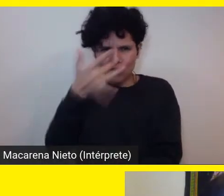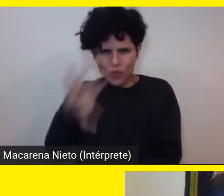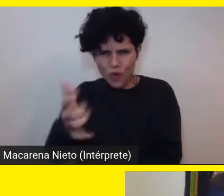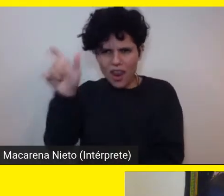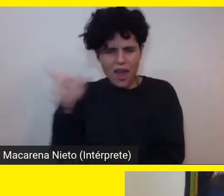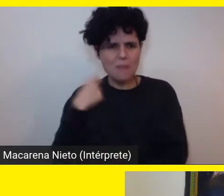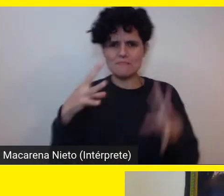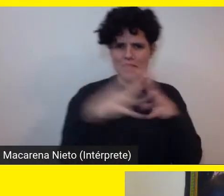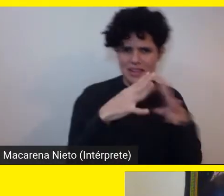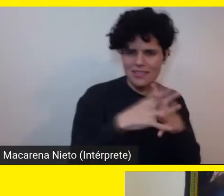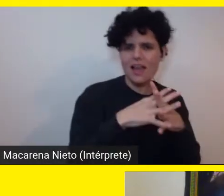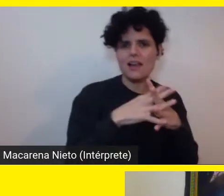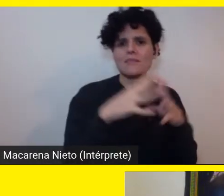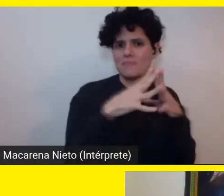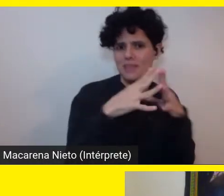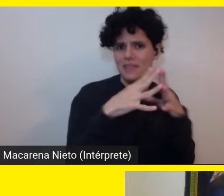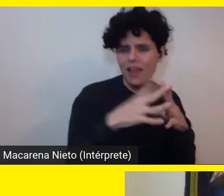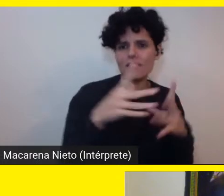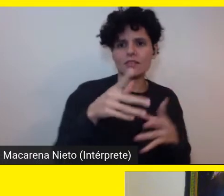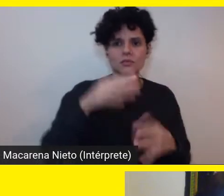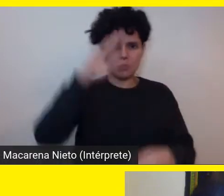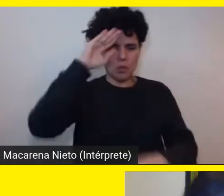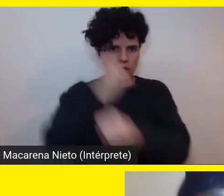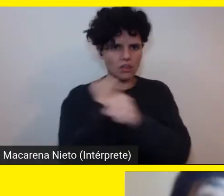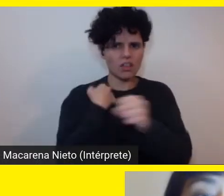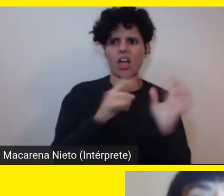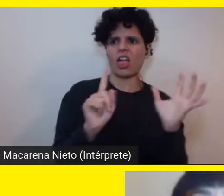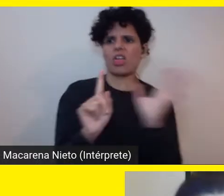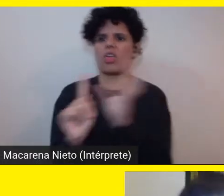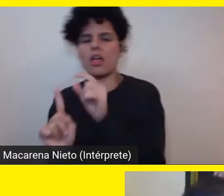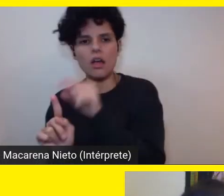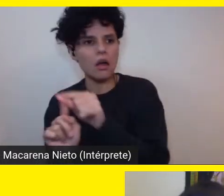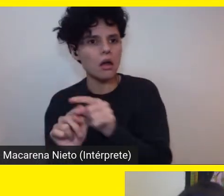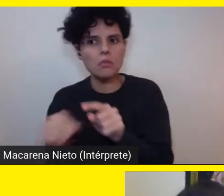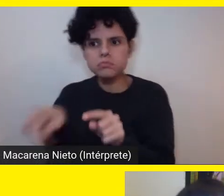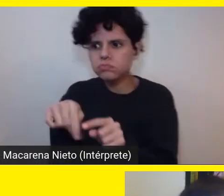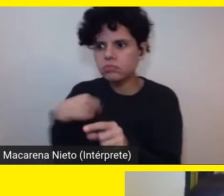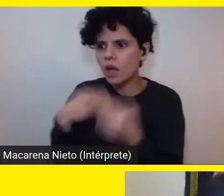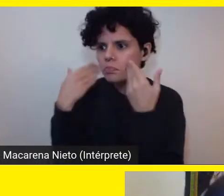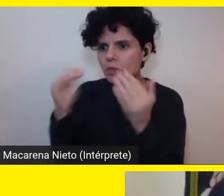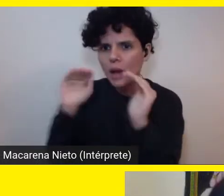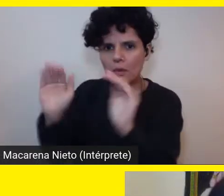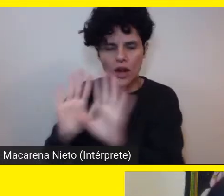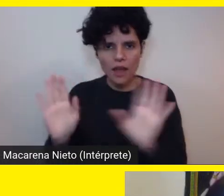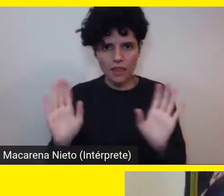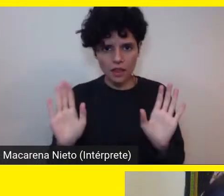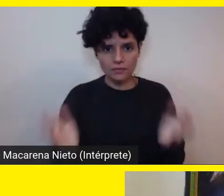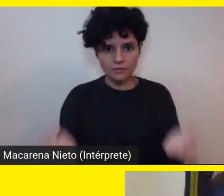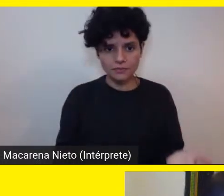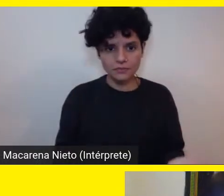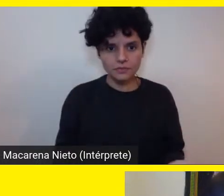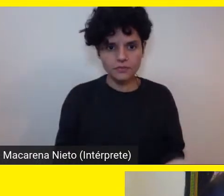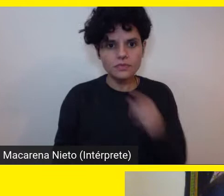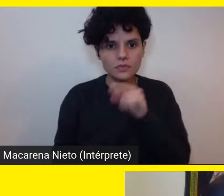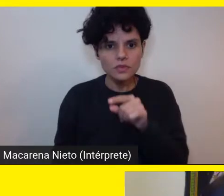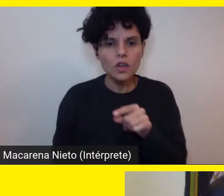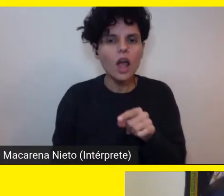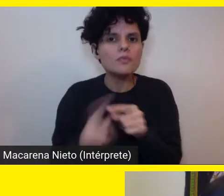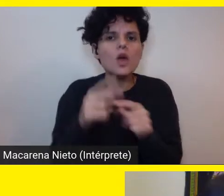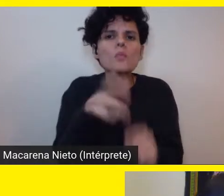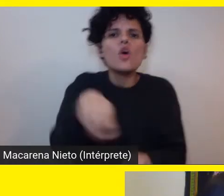militares, por las policías. Entonces, bajo eso existe una victimización, una